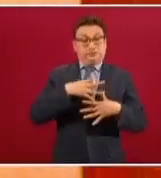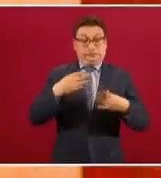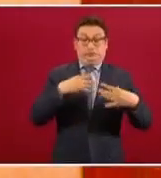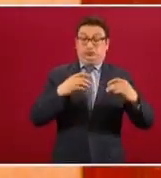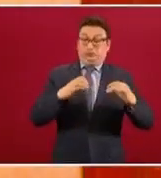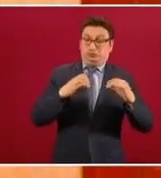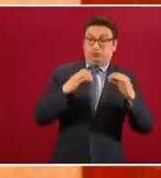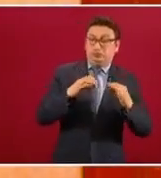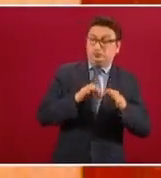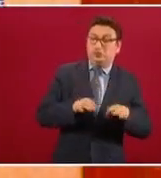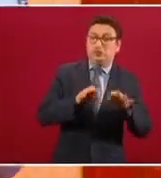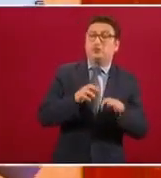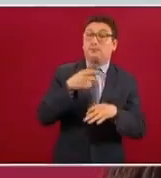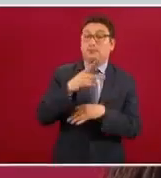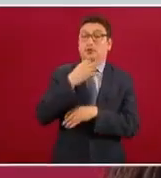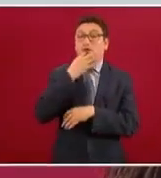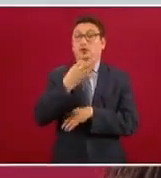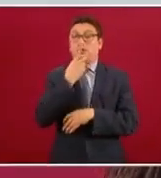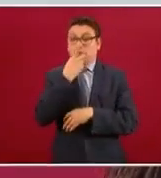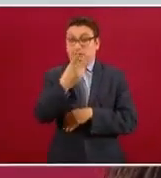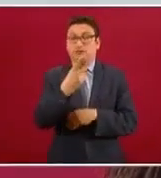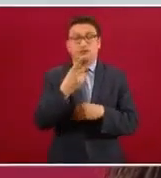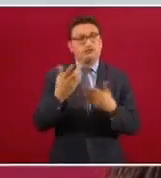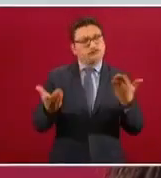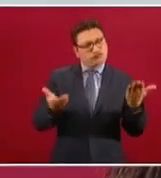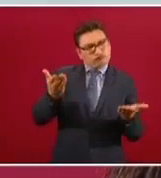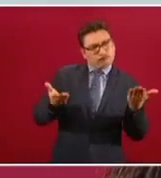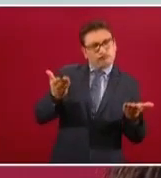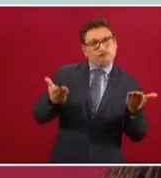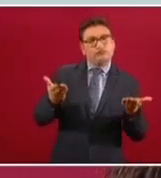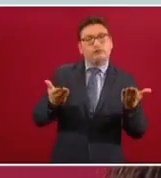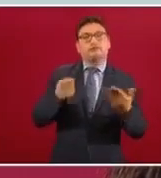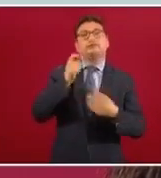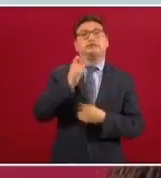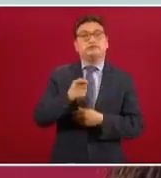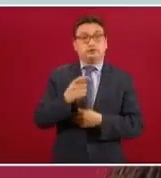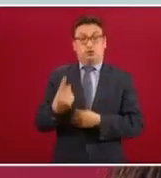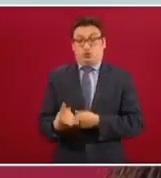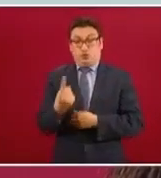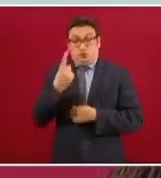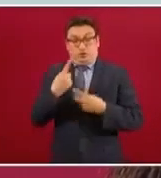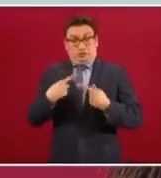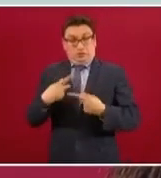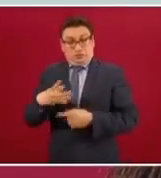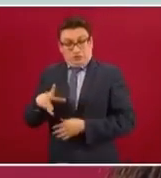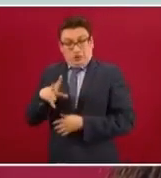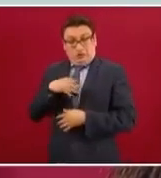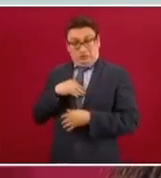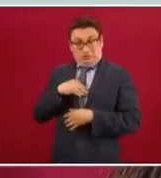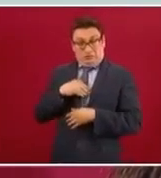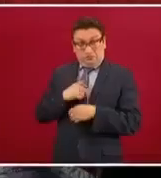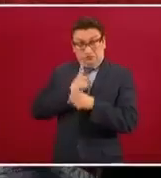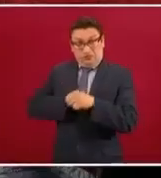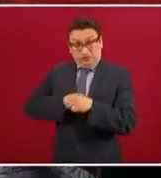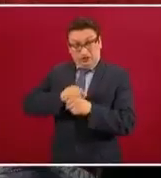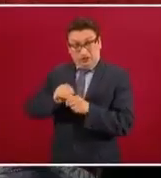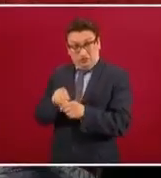pandemia, pero sí, para ponerlo en la justa dimensión, la probabilidad es considerablemente baja,